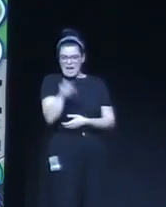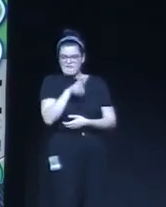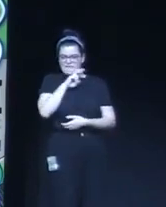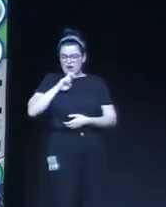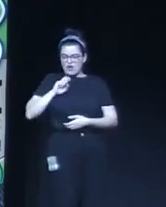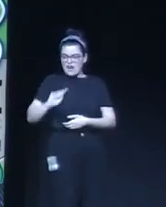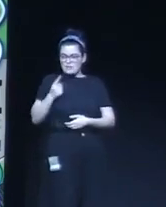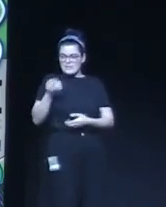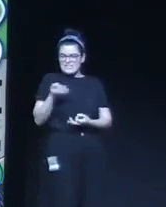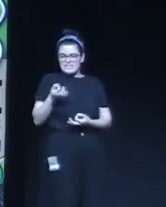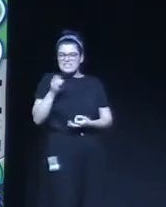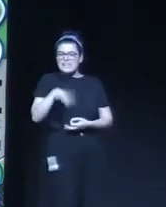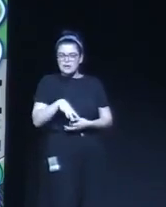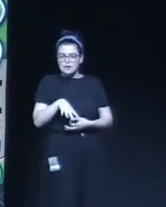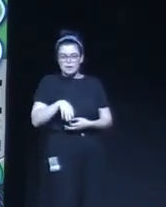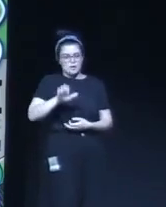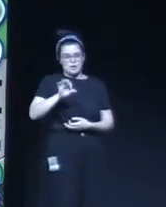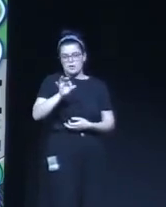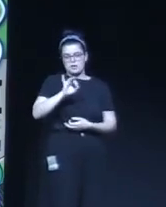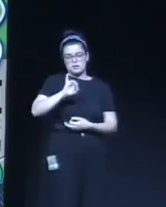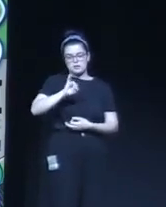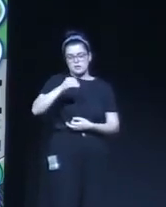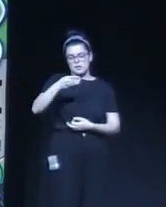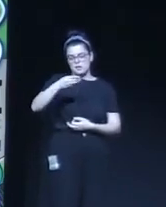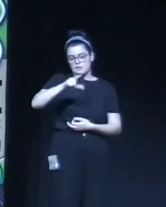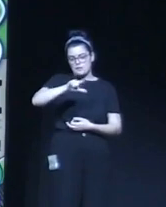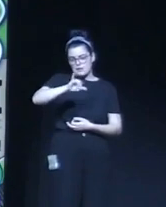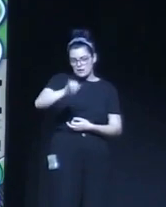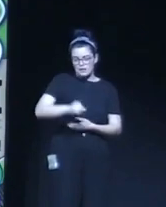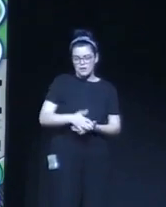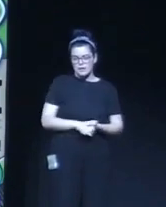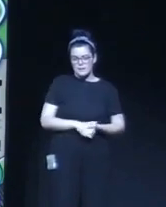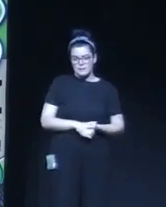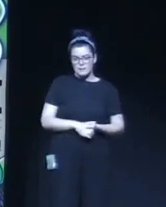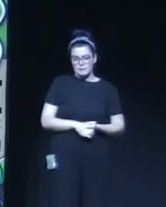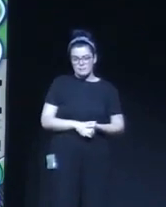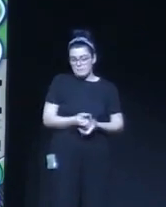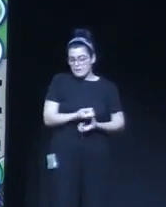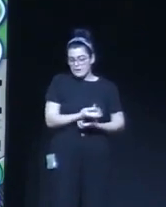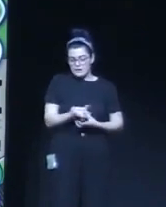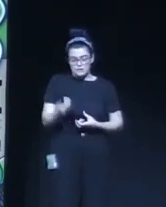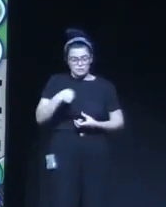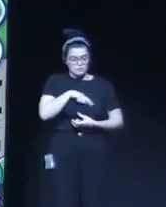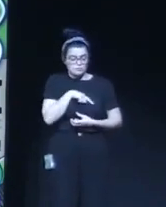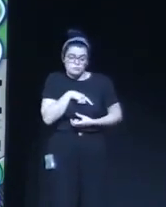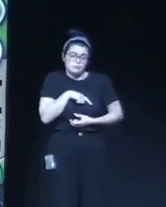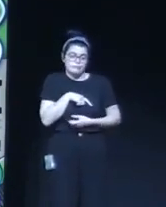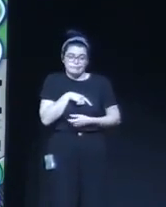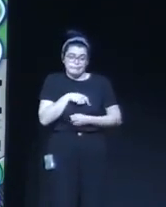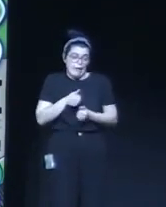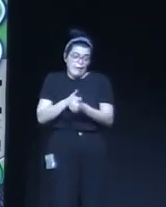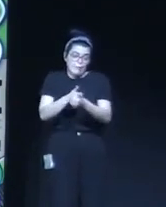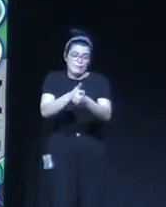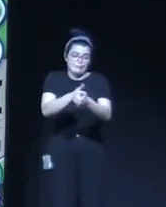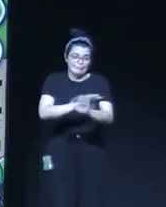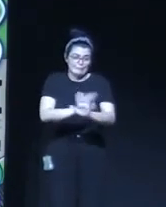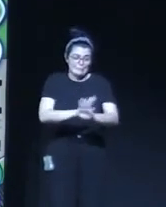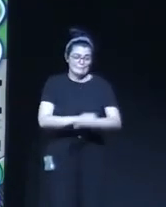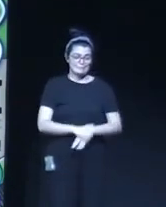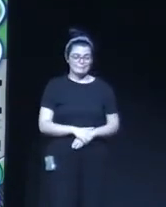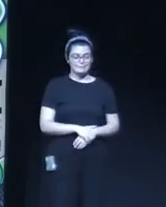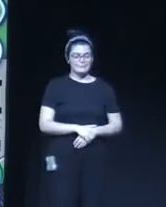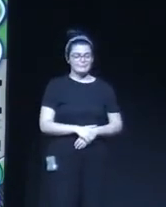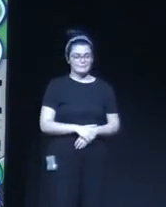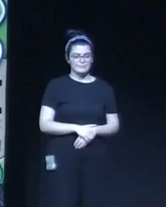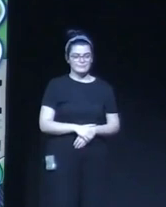protagonista es Estíbaliz, que es así. Uh-huh. Las demás, pues hemos ido detrás. Ahora ha sido